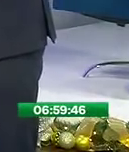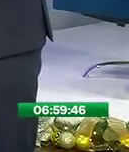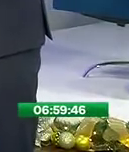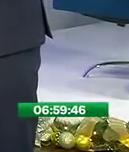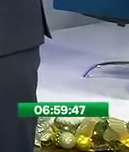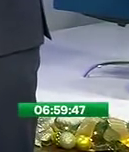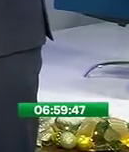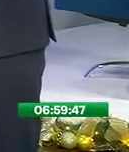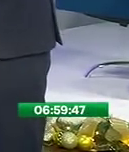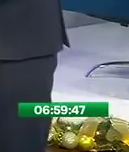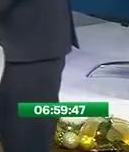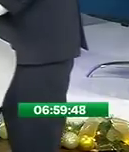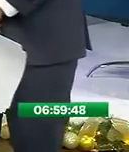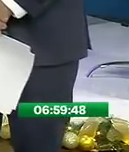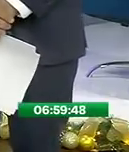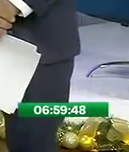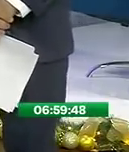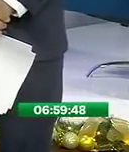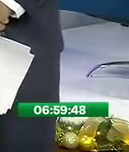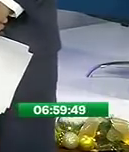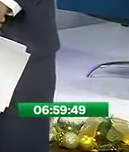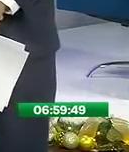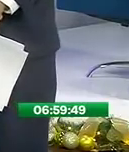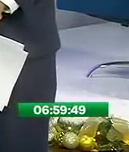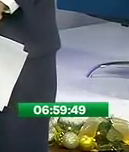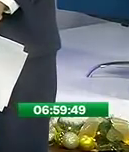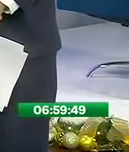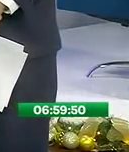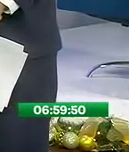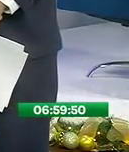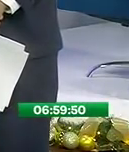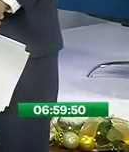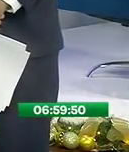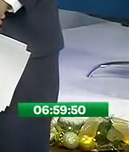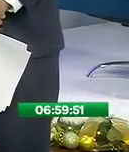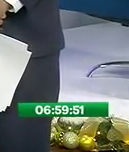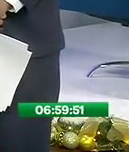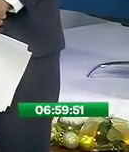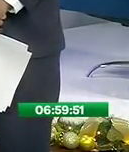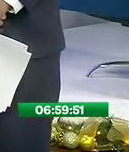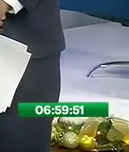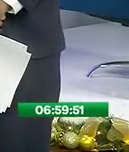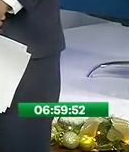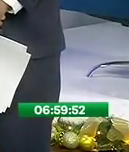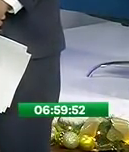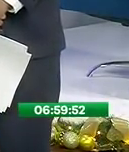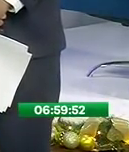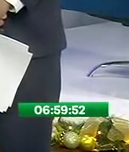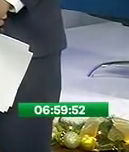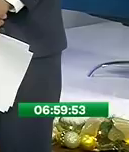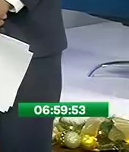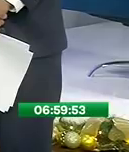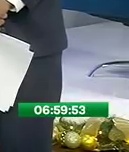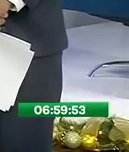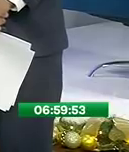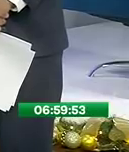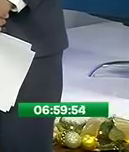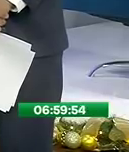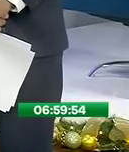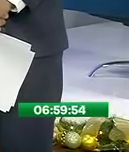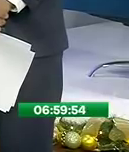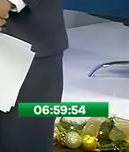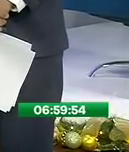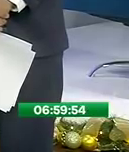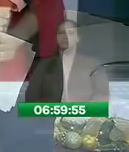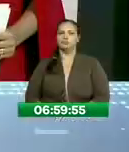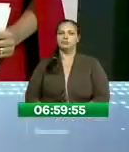el despertar, mi querida Mayrita. Terminando el día viernes, pero no sin antes decirle a ustedes que quedan en las buenas manos de la